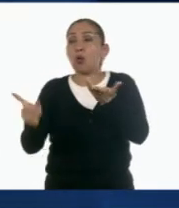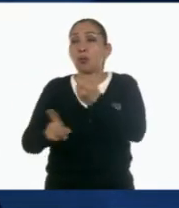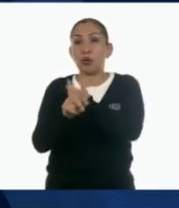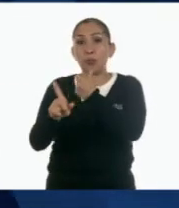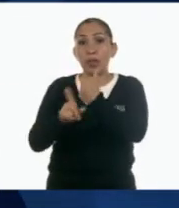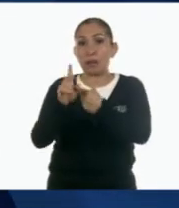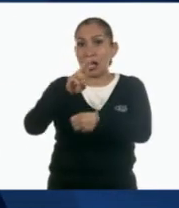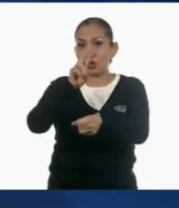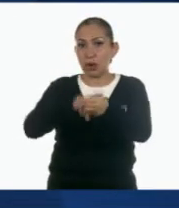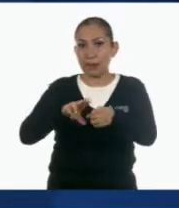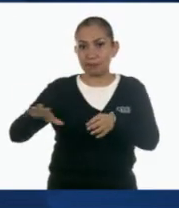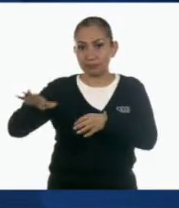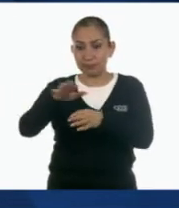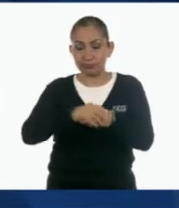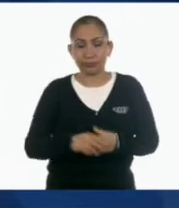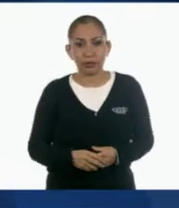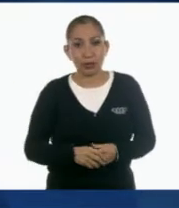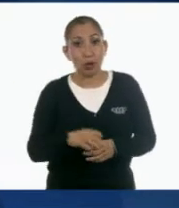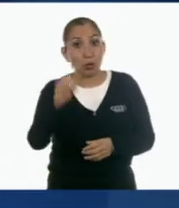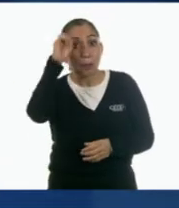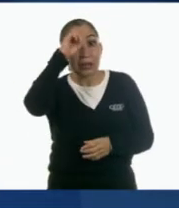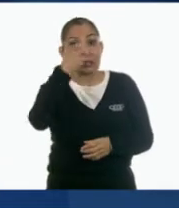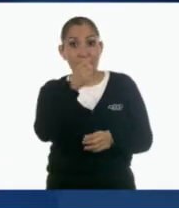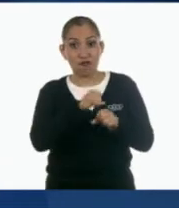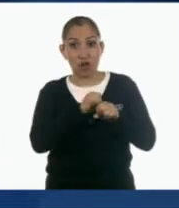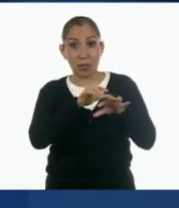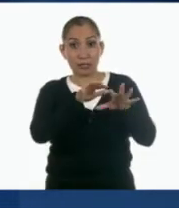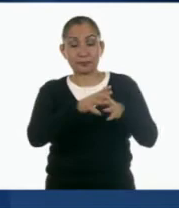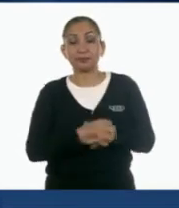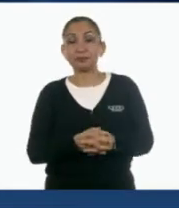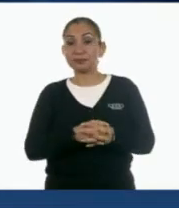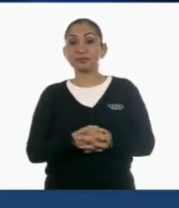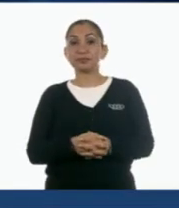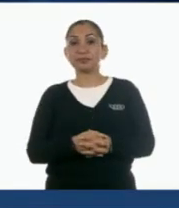contingencias naturales. ¿Qué te parece esta información, María?